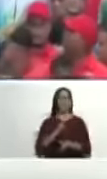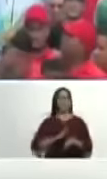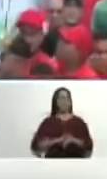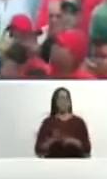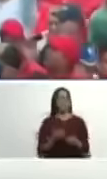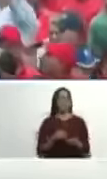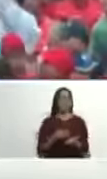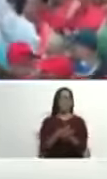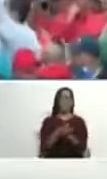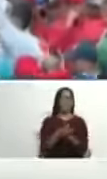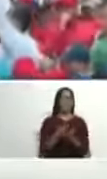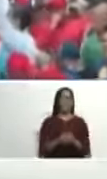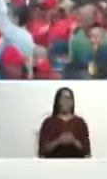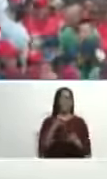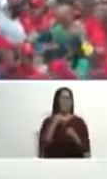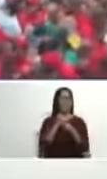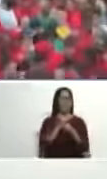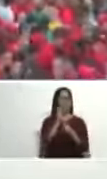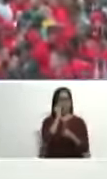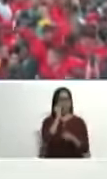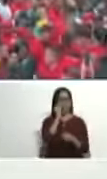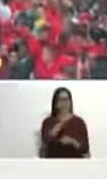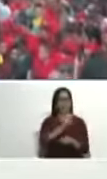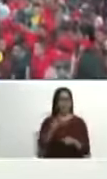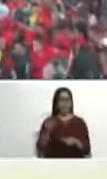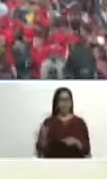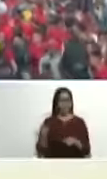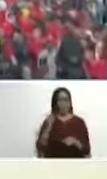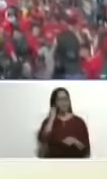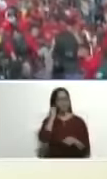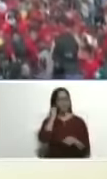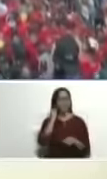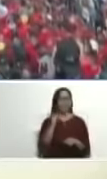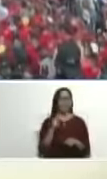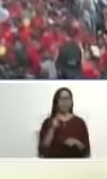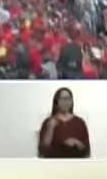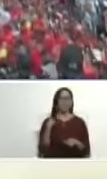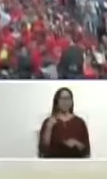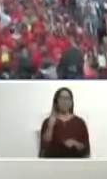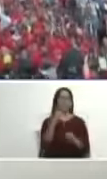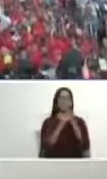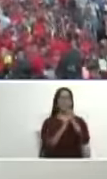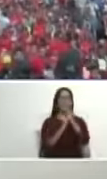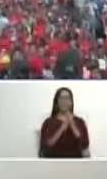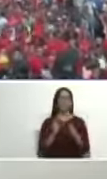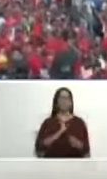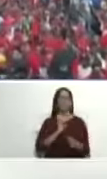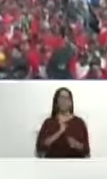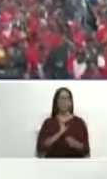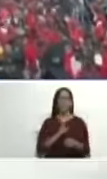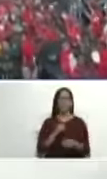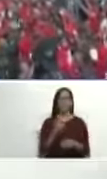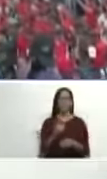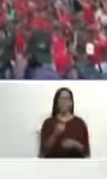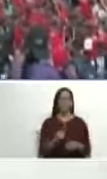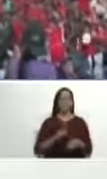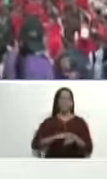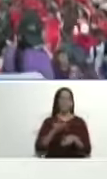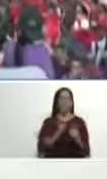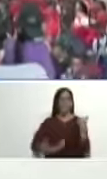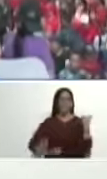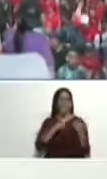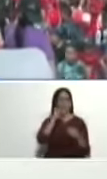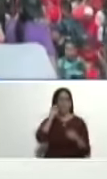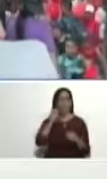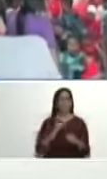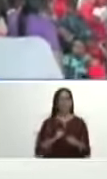es que los trabajadores y trabajadoras tienen un líder que es uno de ellos, porque el presidente Nicolás Maduro es un trabajador